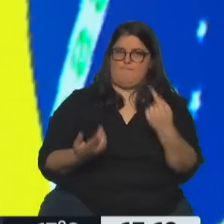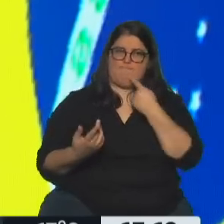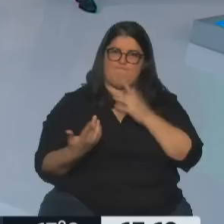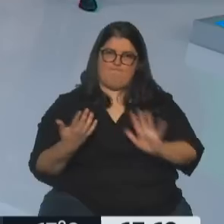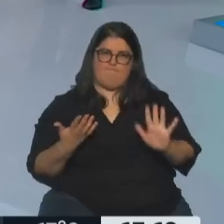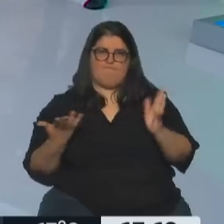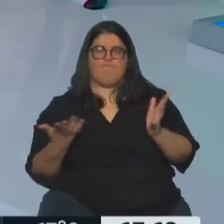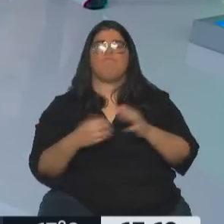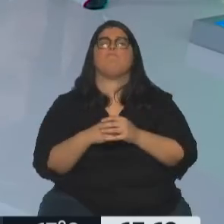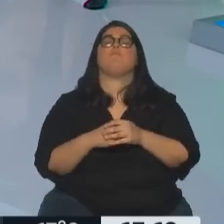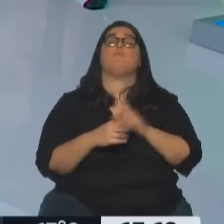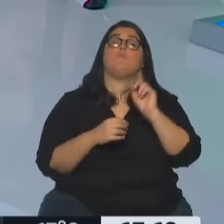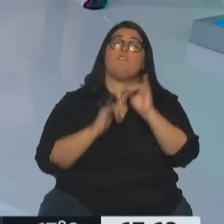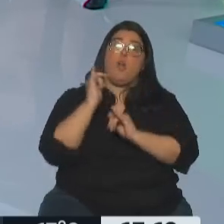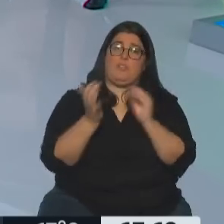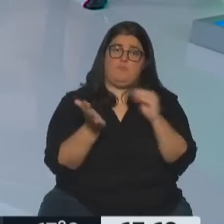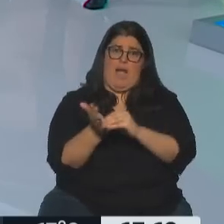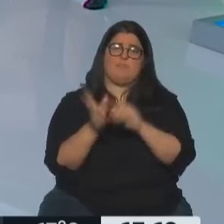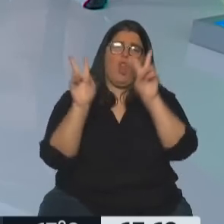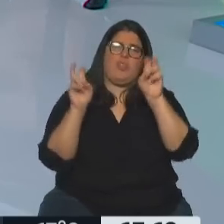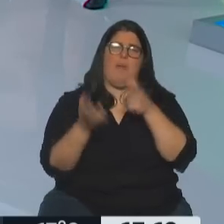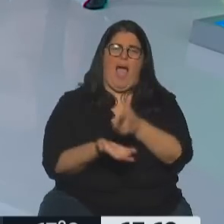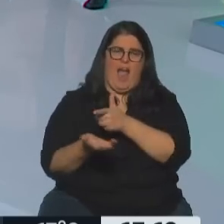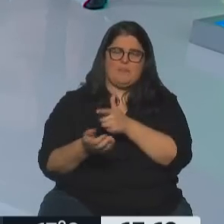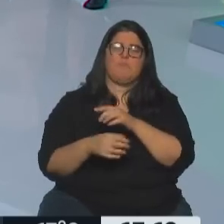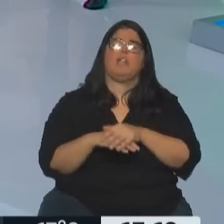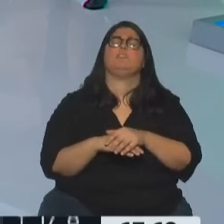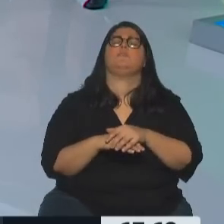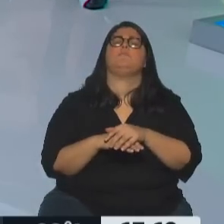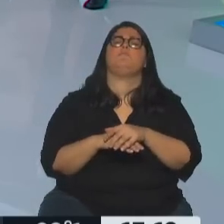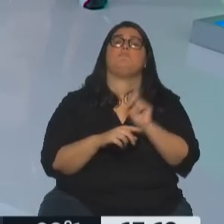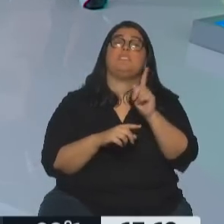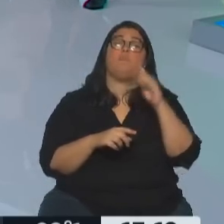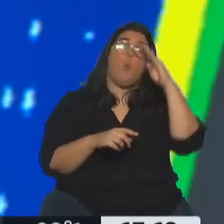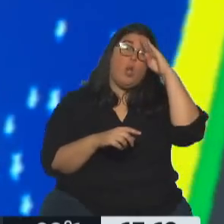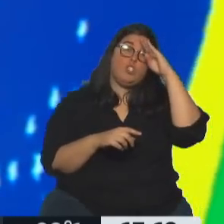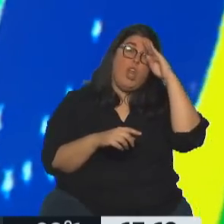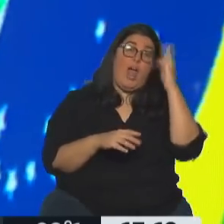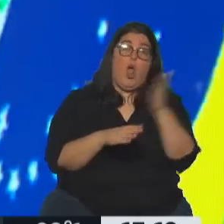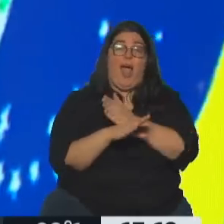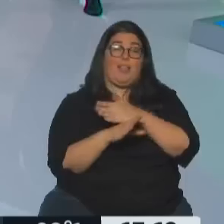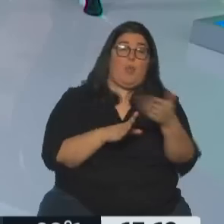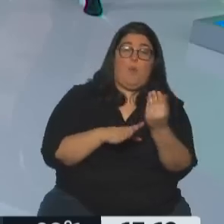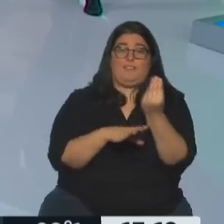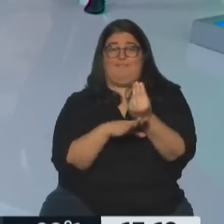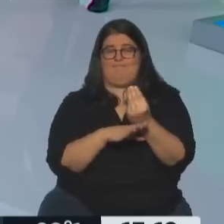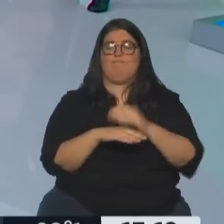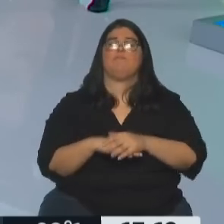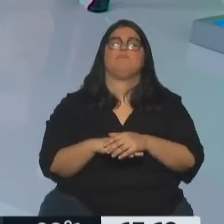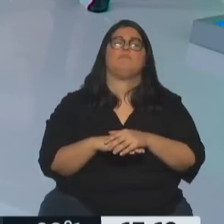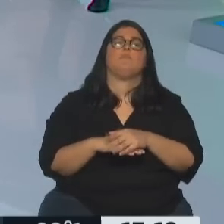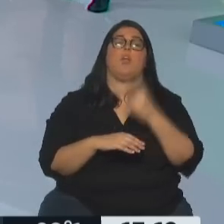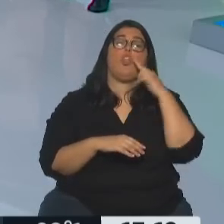la tenencia de armas en Brasil, que sucedió antes de la asunción justamente de Bolsonaro y que pasó después. Allí lo tenemos, 2018, antes de